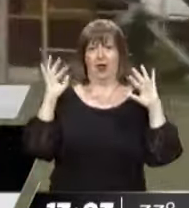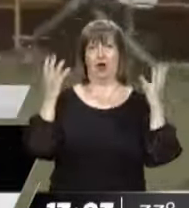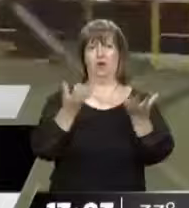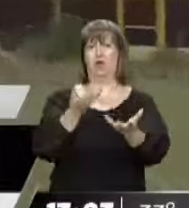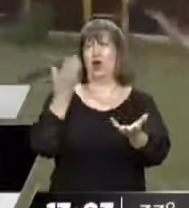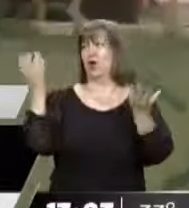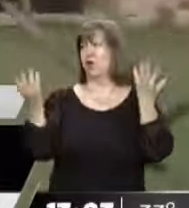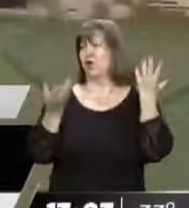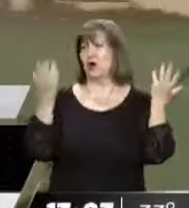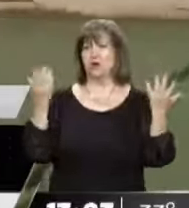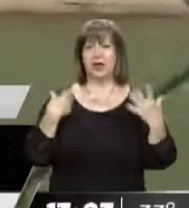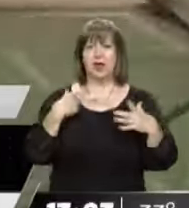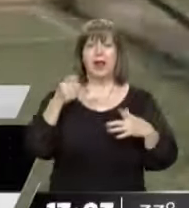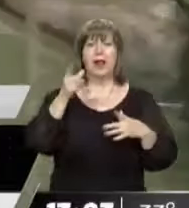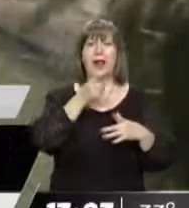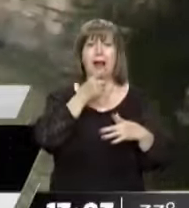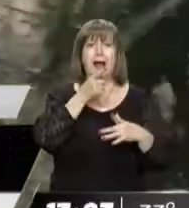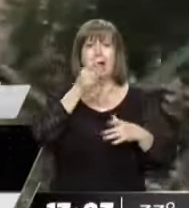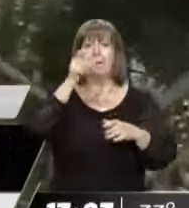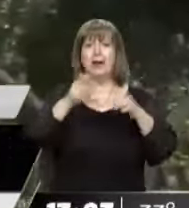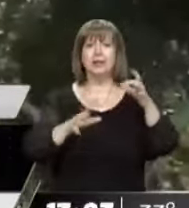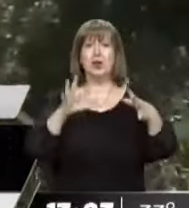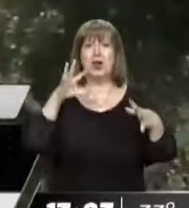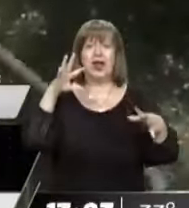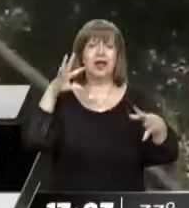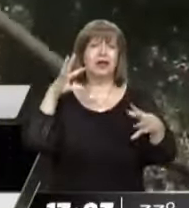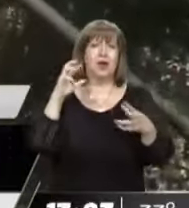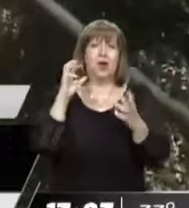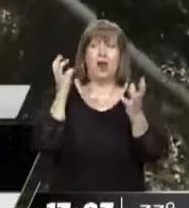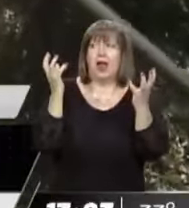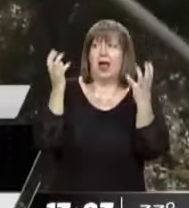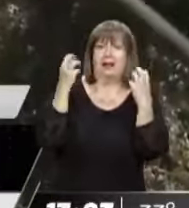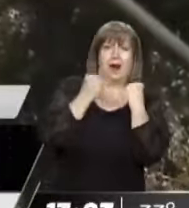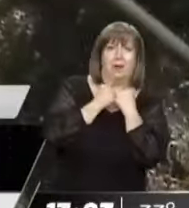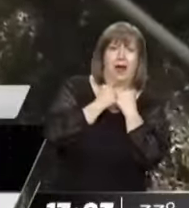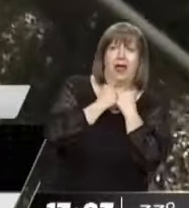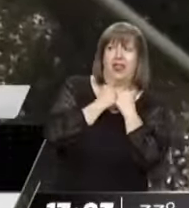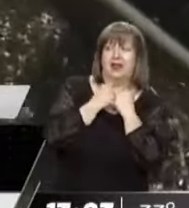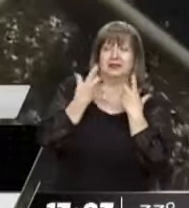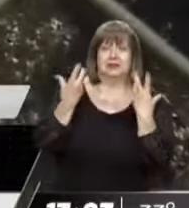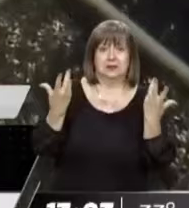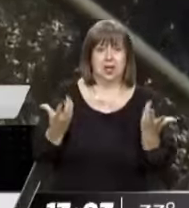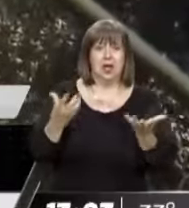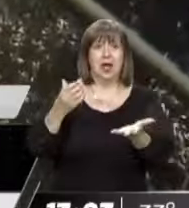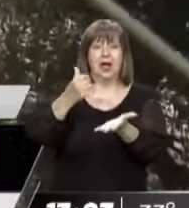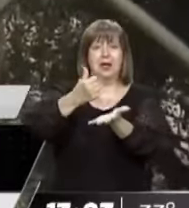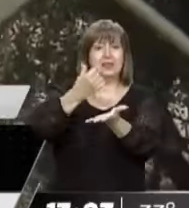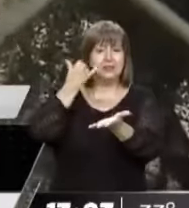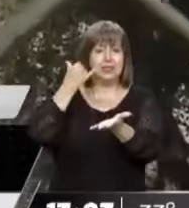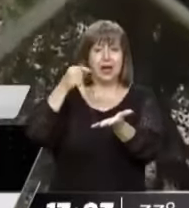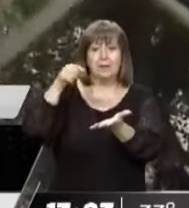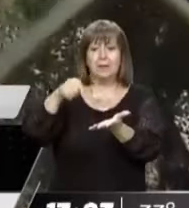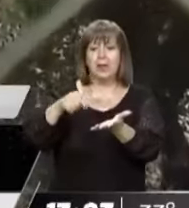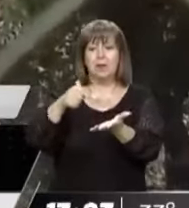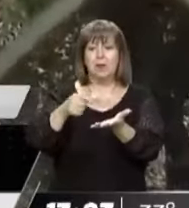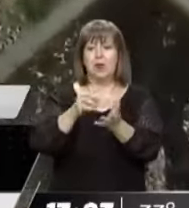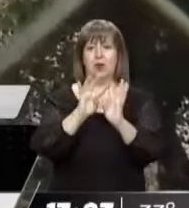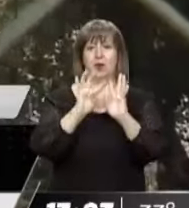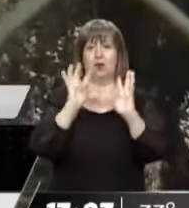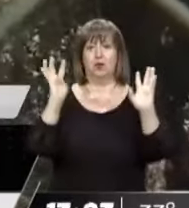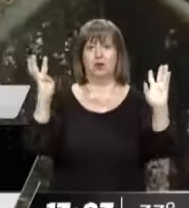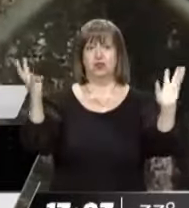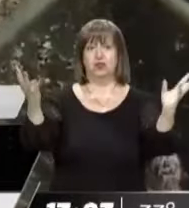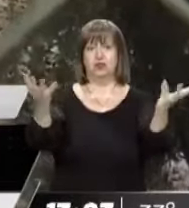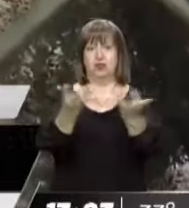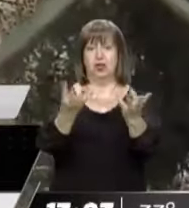van a ver los lugares donde vive la gente, vas a ver que son lugares muy humildes. Y fíjate, Gerardo, que al medio tenés las casas que no fueron afectadas, pero al medio tenés